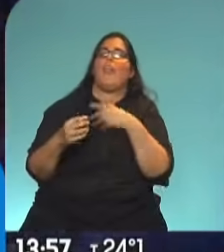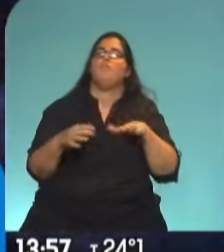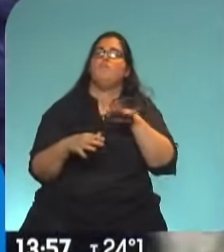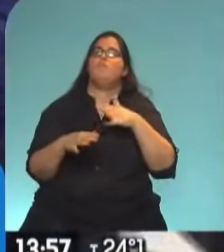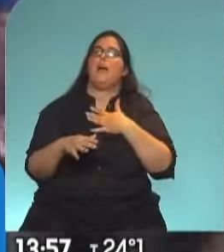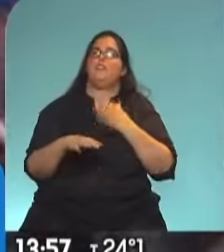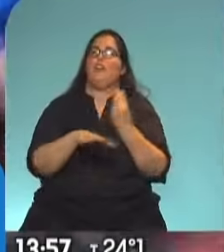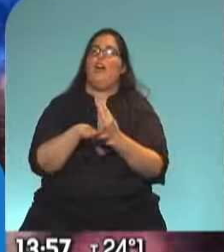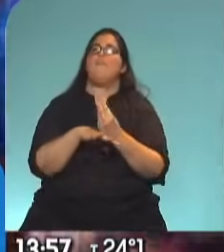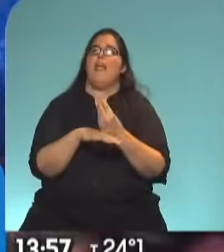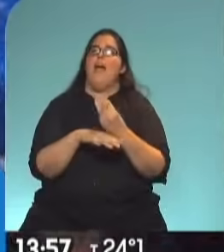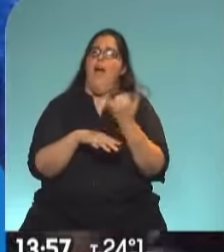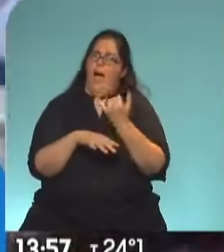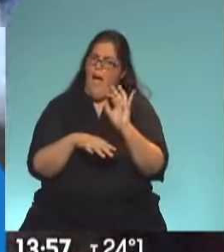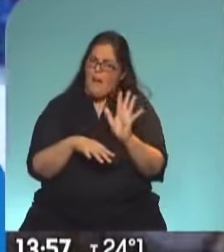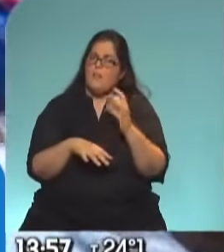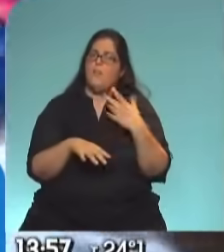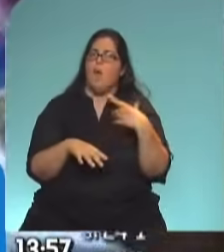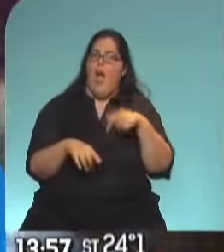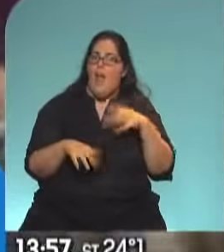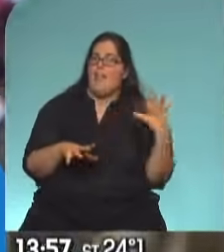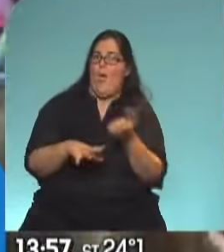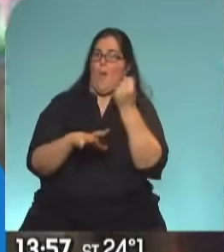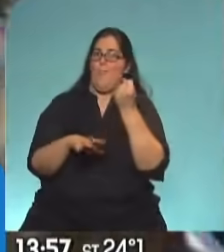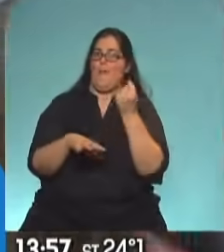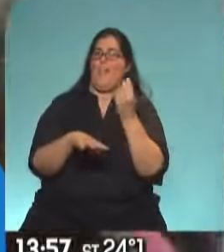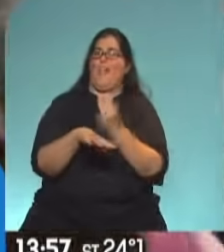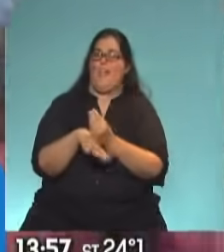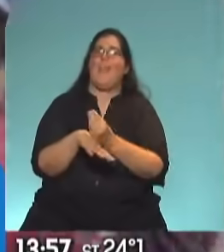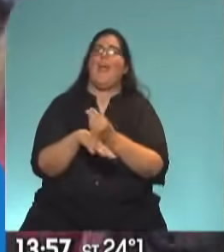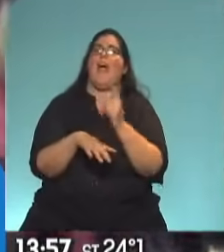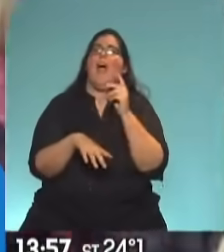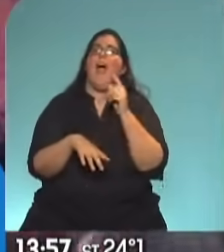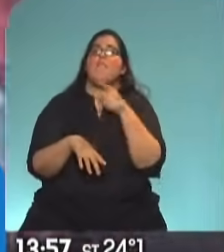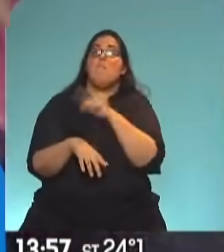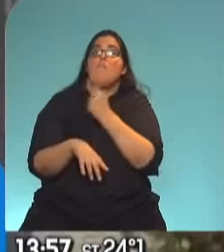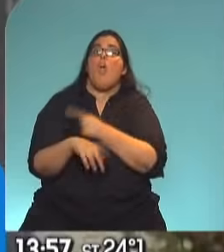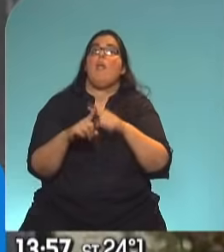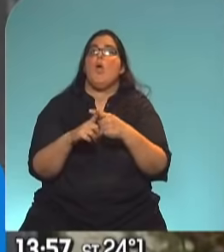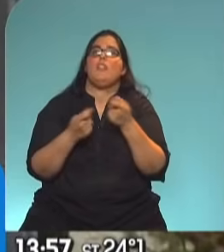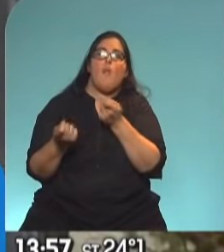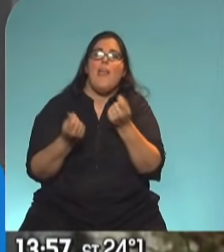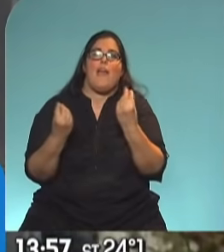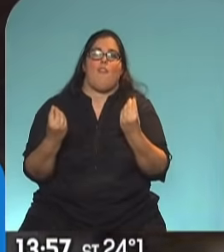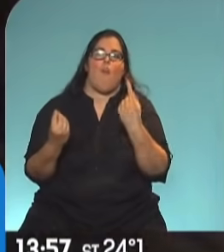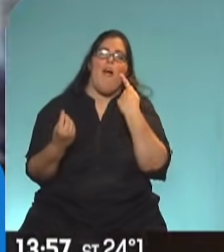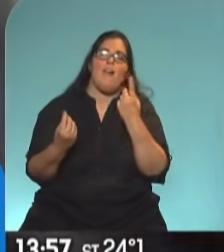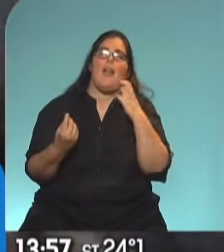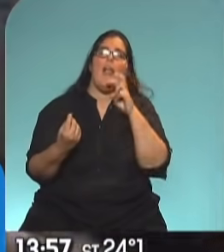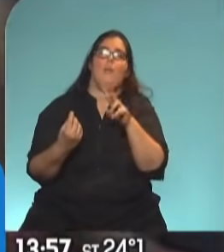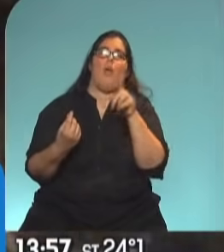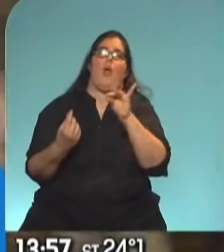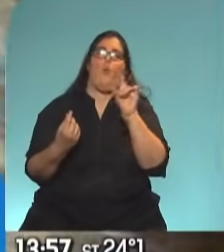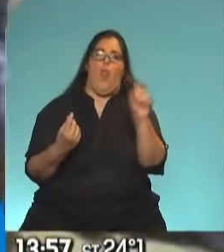lo tiene, lo ha recuperado. Hay que ver cómo ejerce ese poder político que indudablemente va a tener Evo Morales en la política